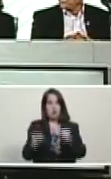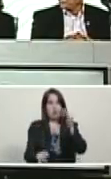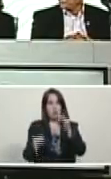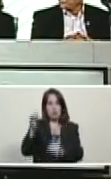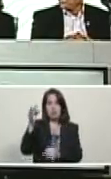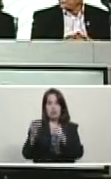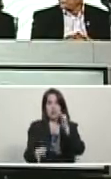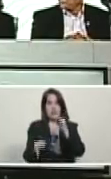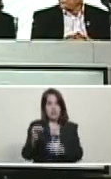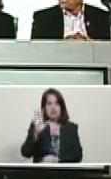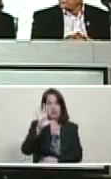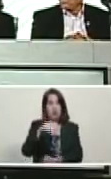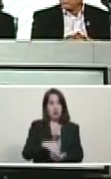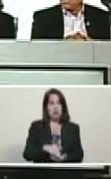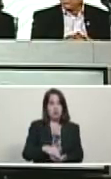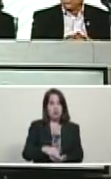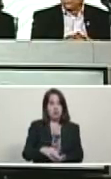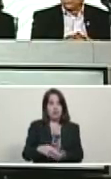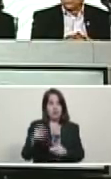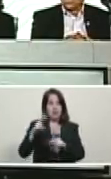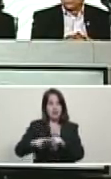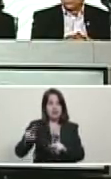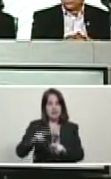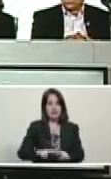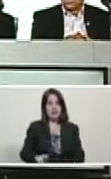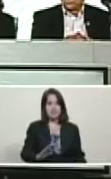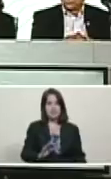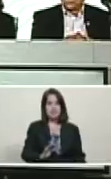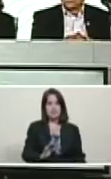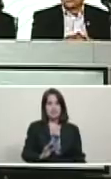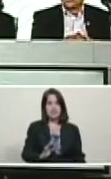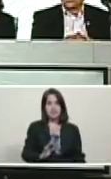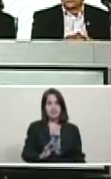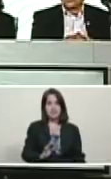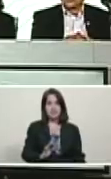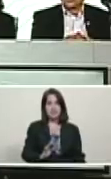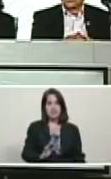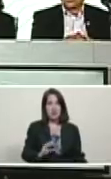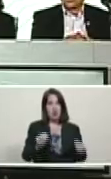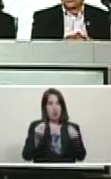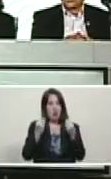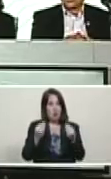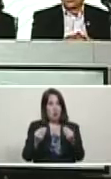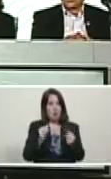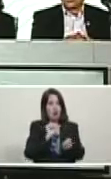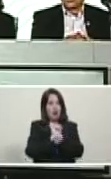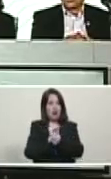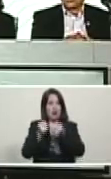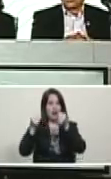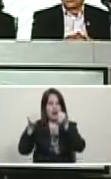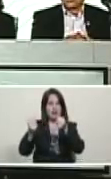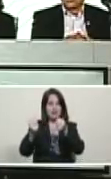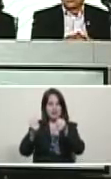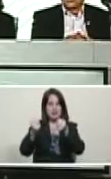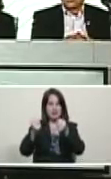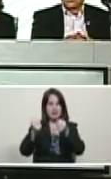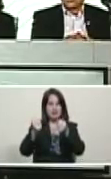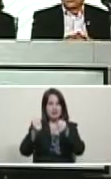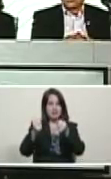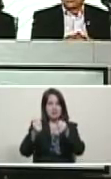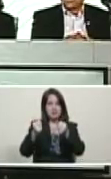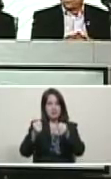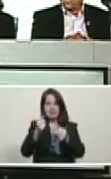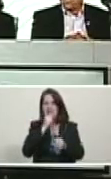y quien levanta la voz por esos 5 mil niños en cárceles y que periodista lo